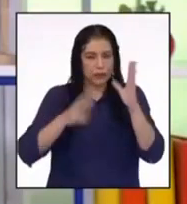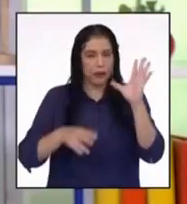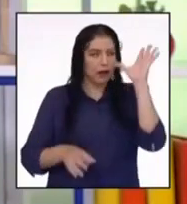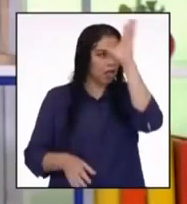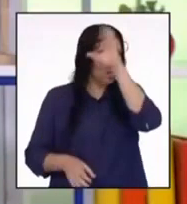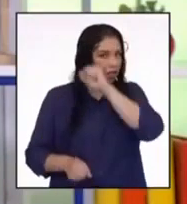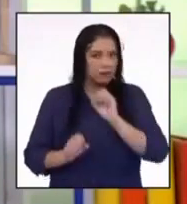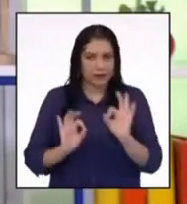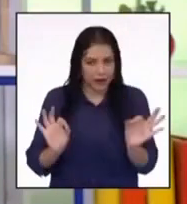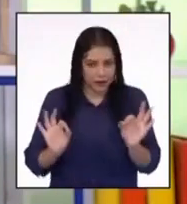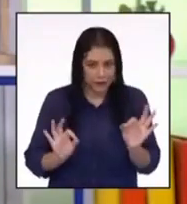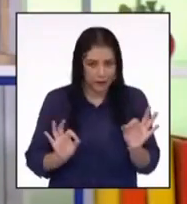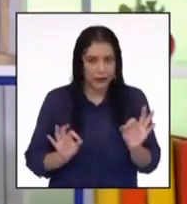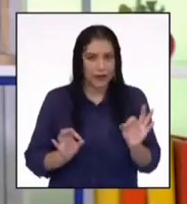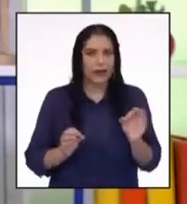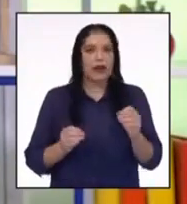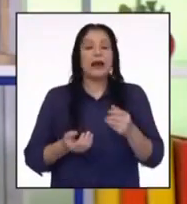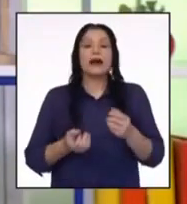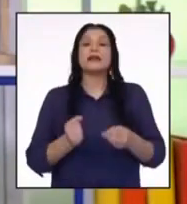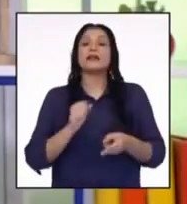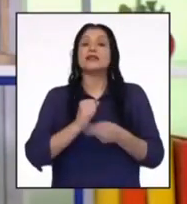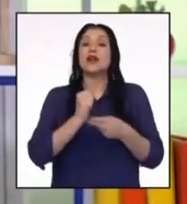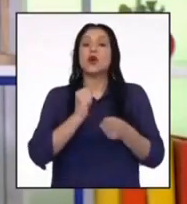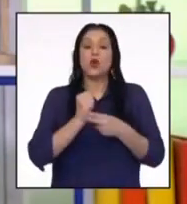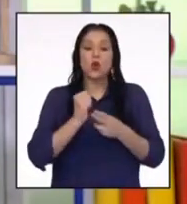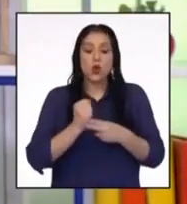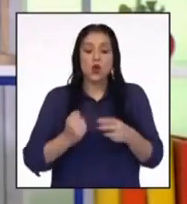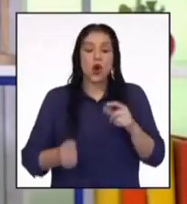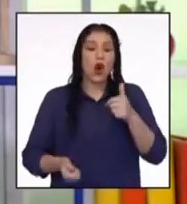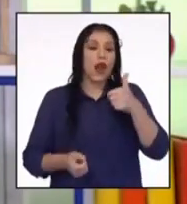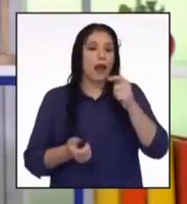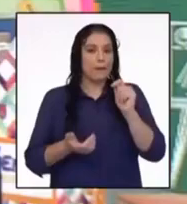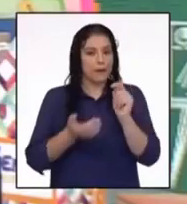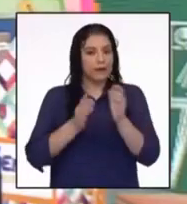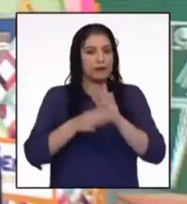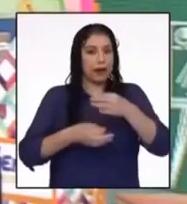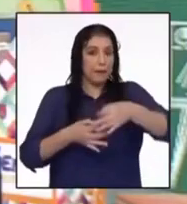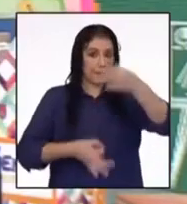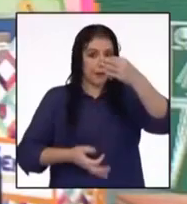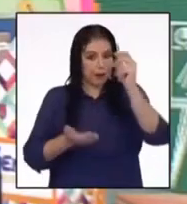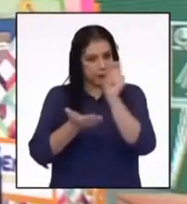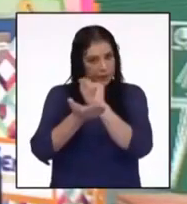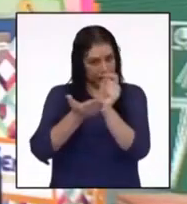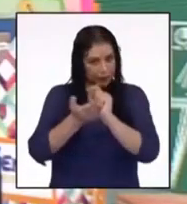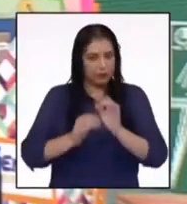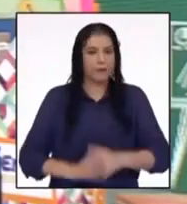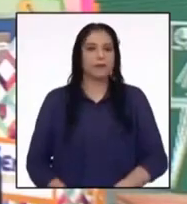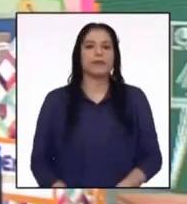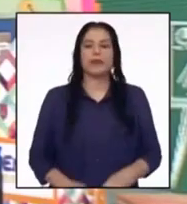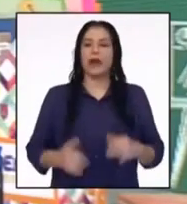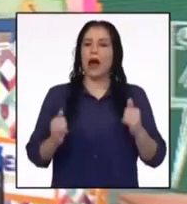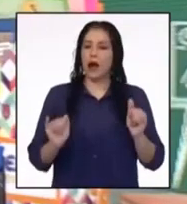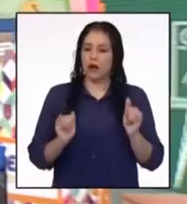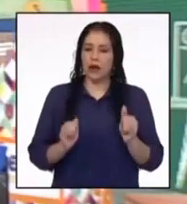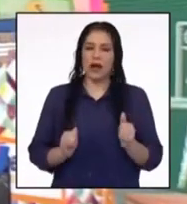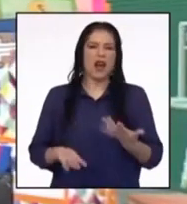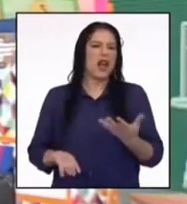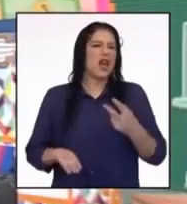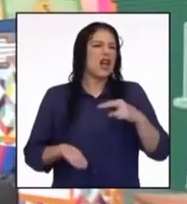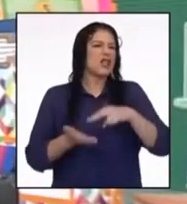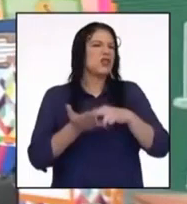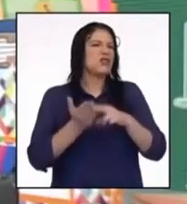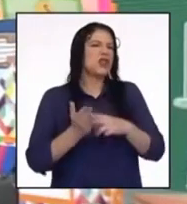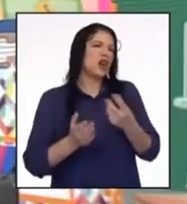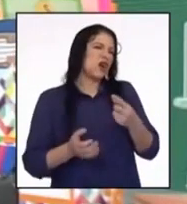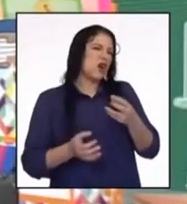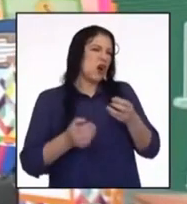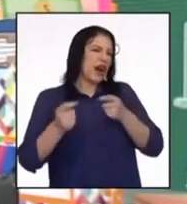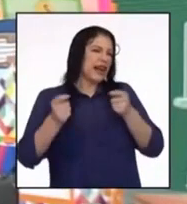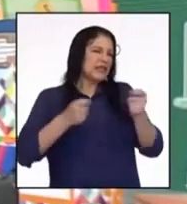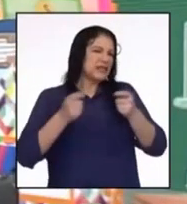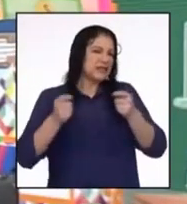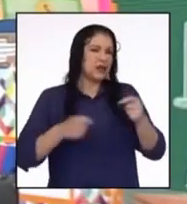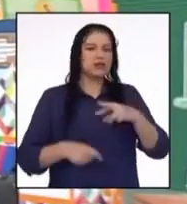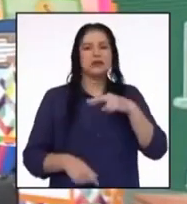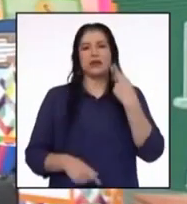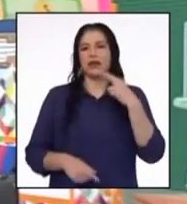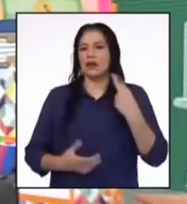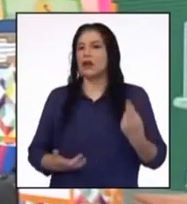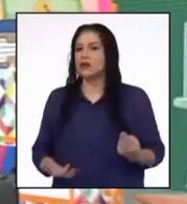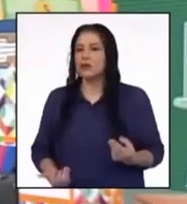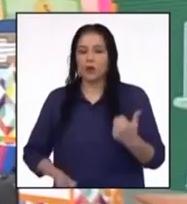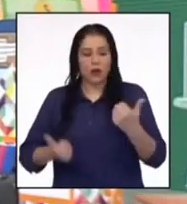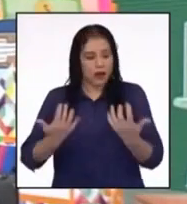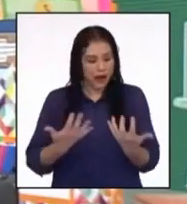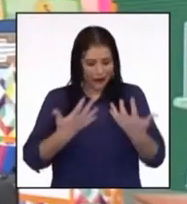les olvide. Asegúrense de tener a la mano lápiz y papel. Ahora bien, ¿qué es la gestión de riesgos?